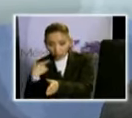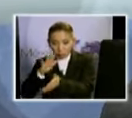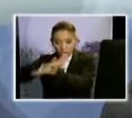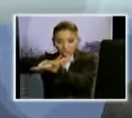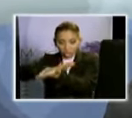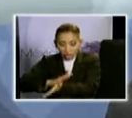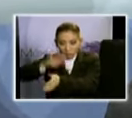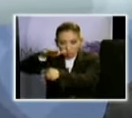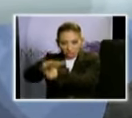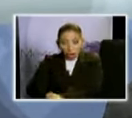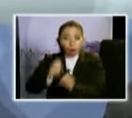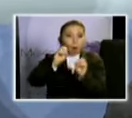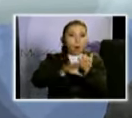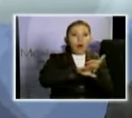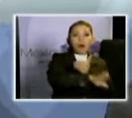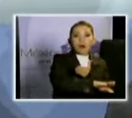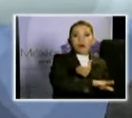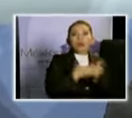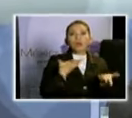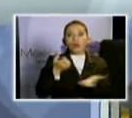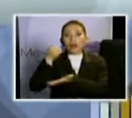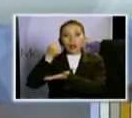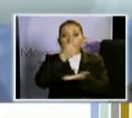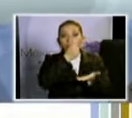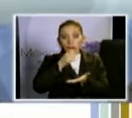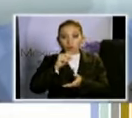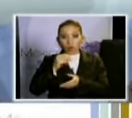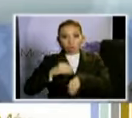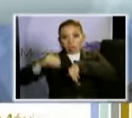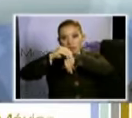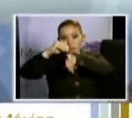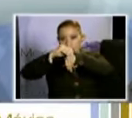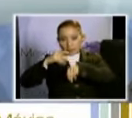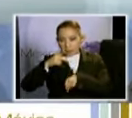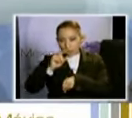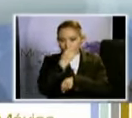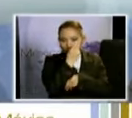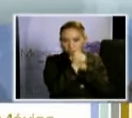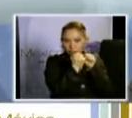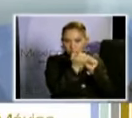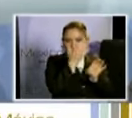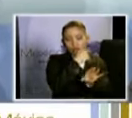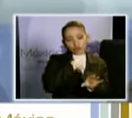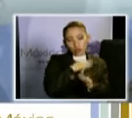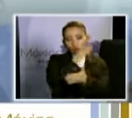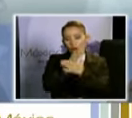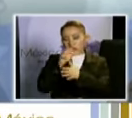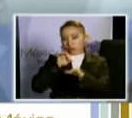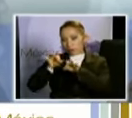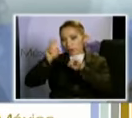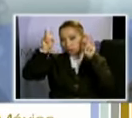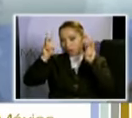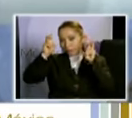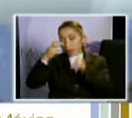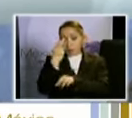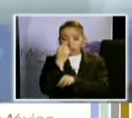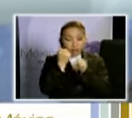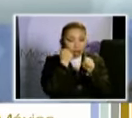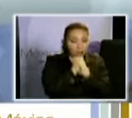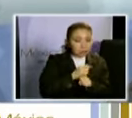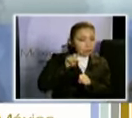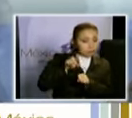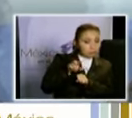represión, si invertirlo en prevención. No es una justificación, pero hace 25 años que yo trabajo en este tema y hace 25